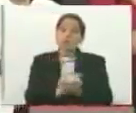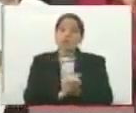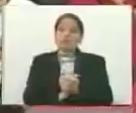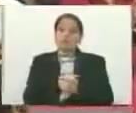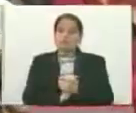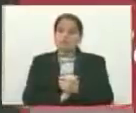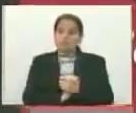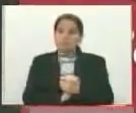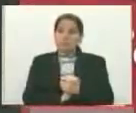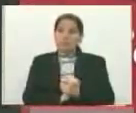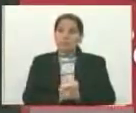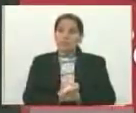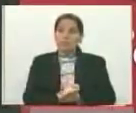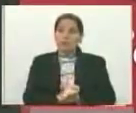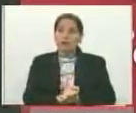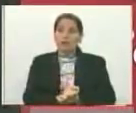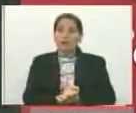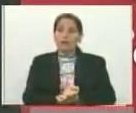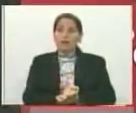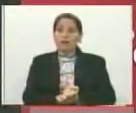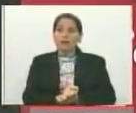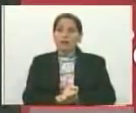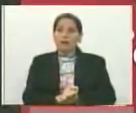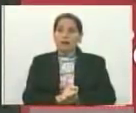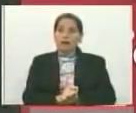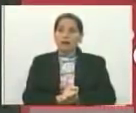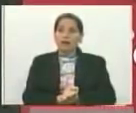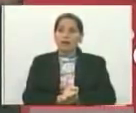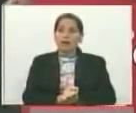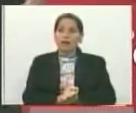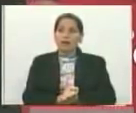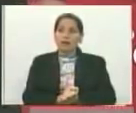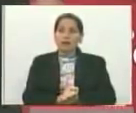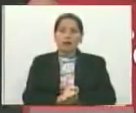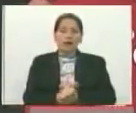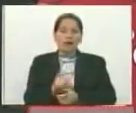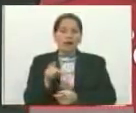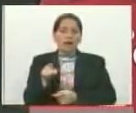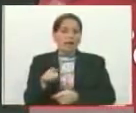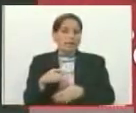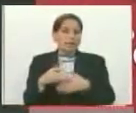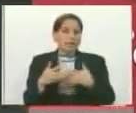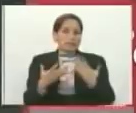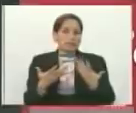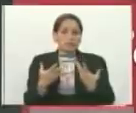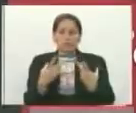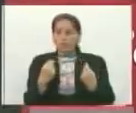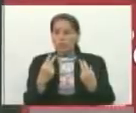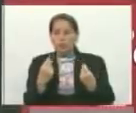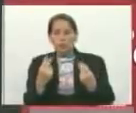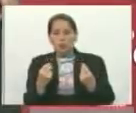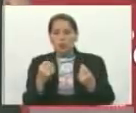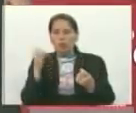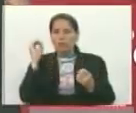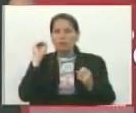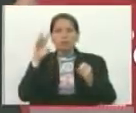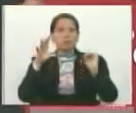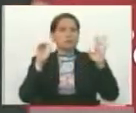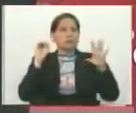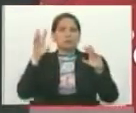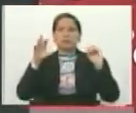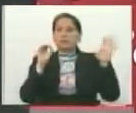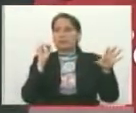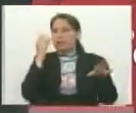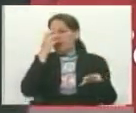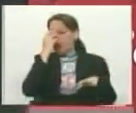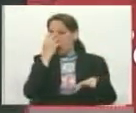se trata, compañeros, camaradas. Esto no es una, ¿cómo se llama? Esto no es un circo, ¿no? No. Lo que pasa es que